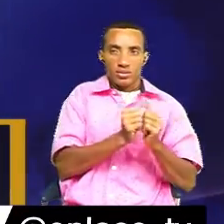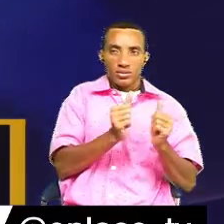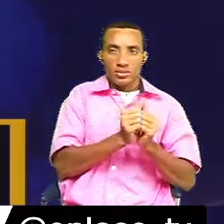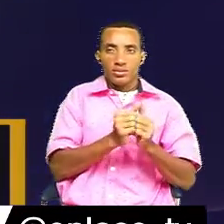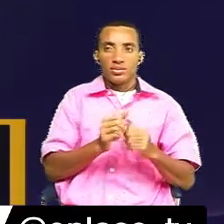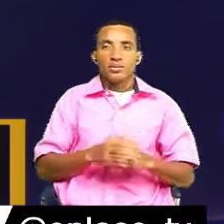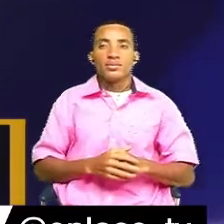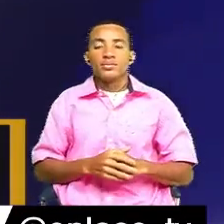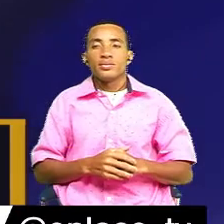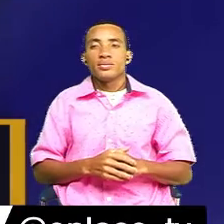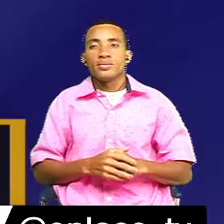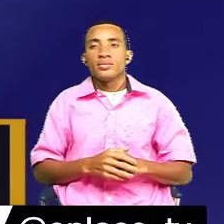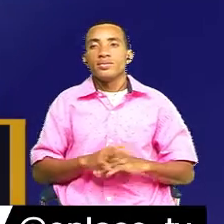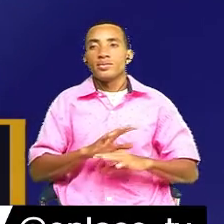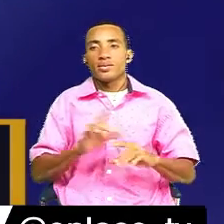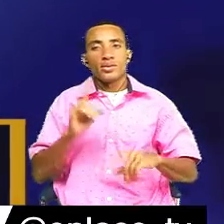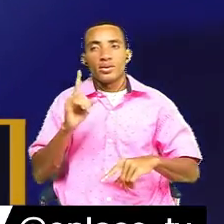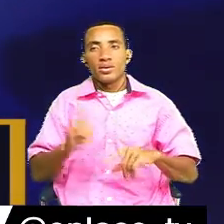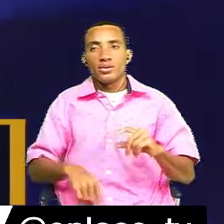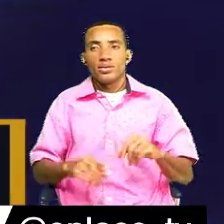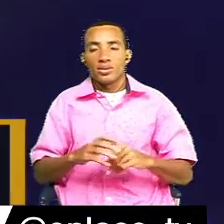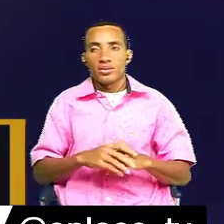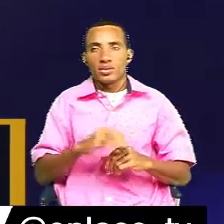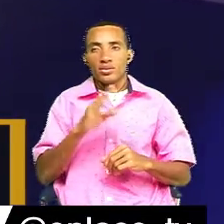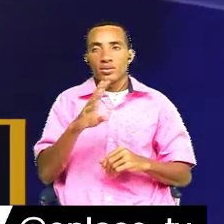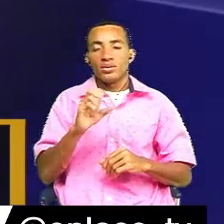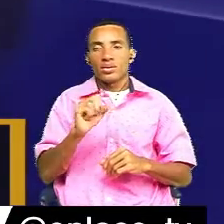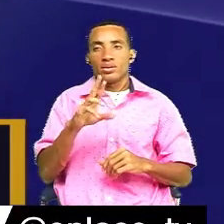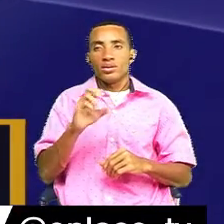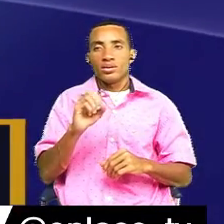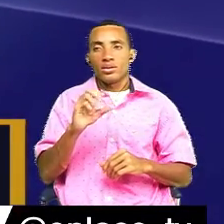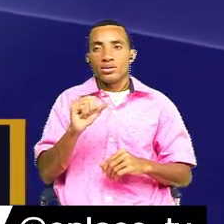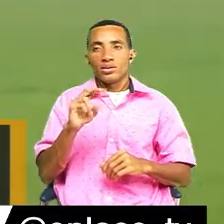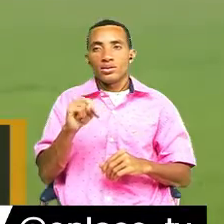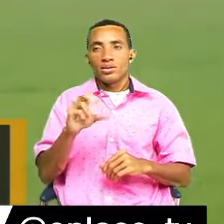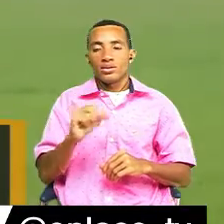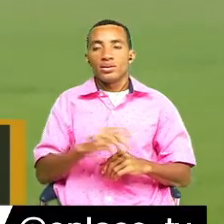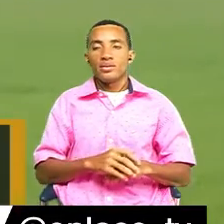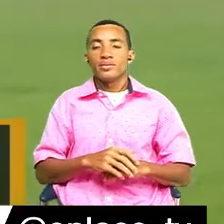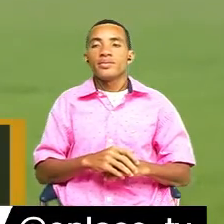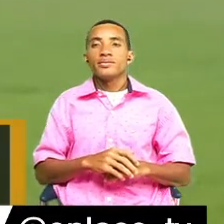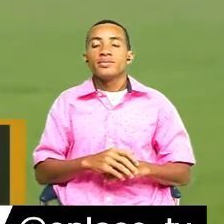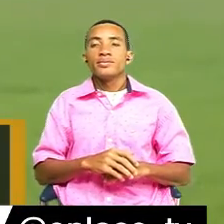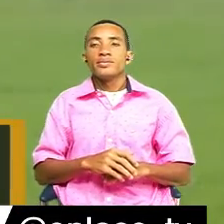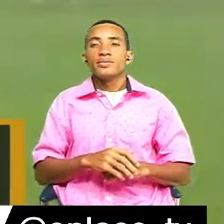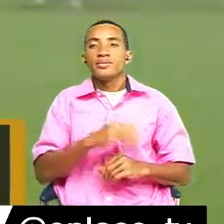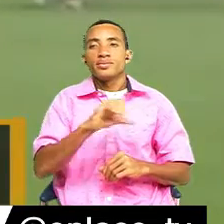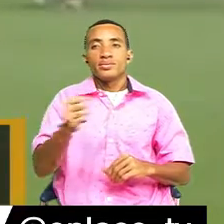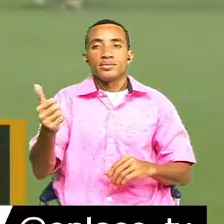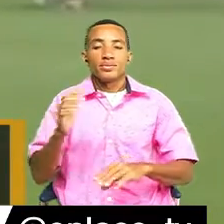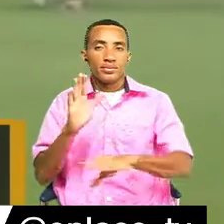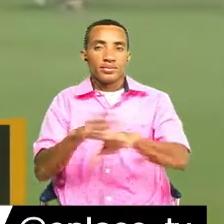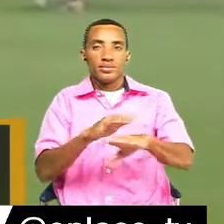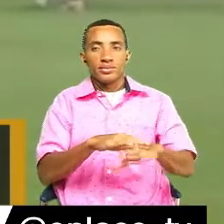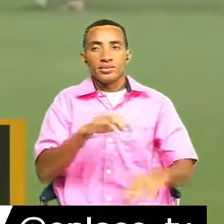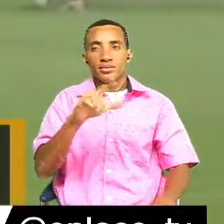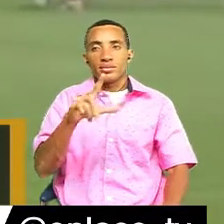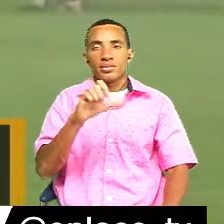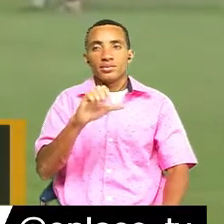Lastimosamente creo que no vamos a poder disputar el partido porque me informaron que está suspendido. El volante Cleider Alzate, entre tanto, realizó